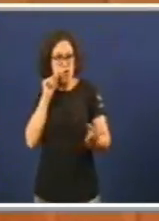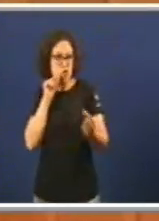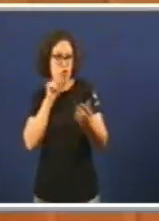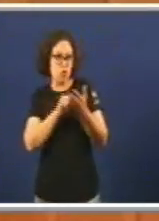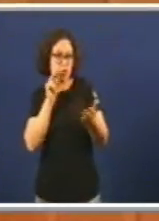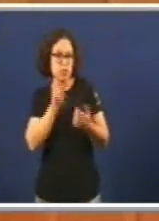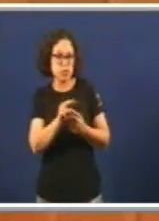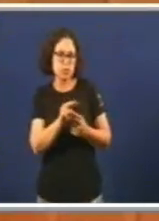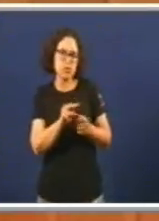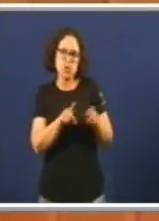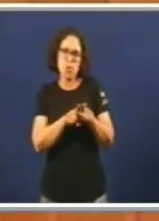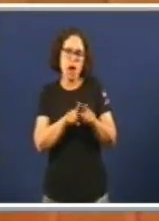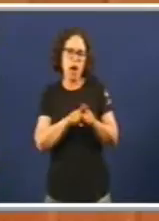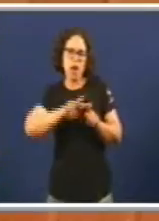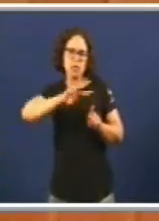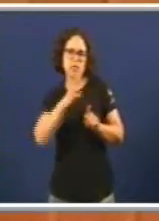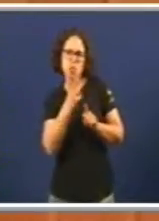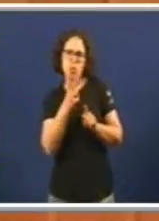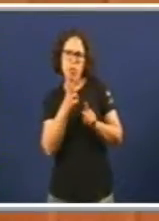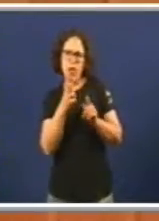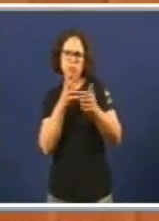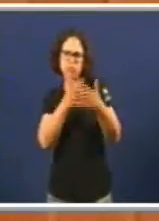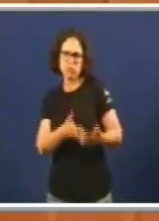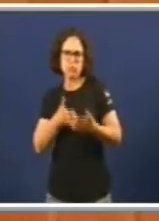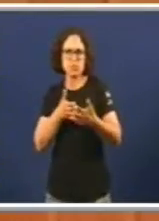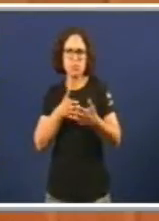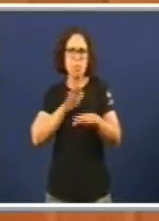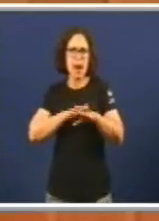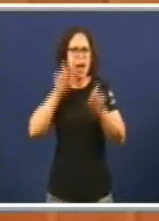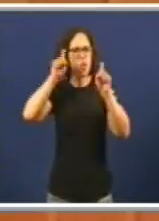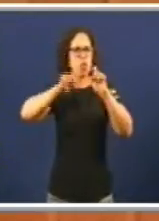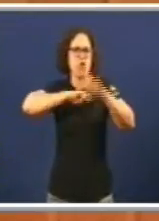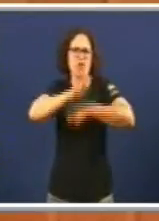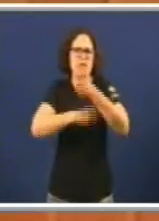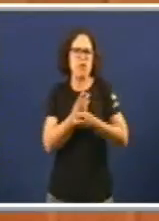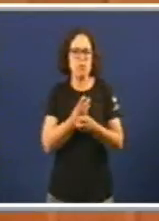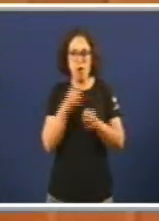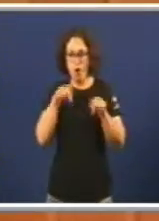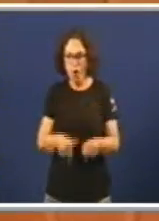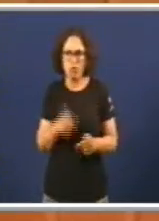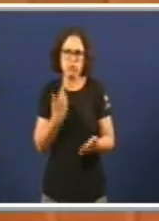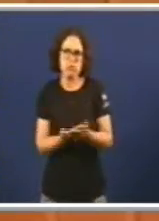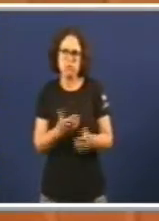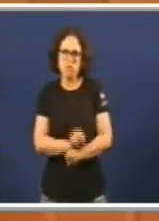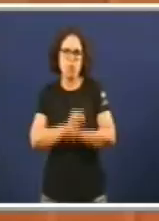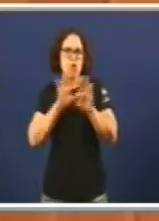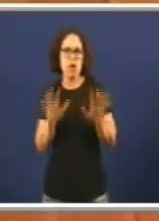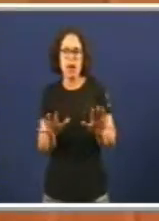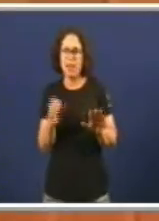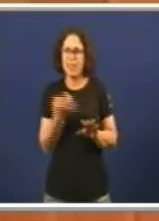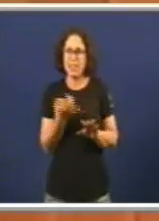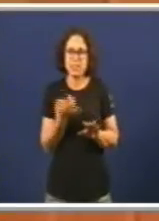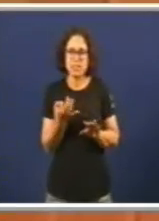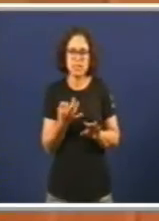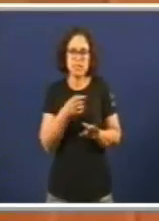segunda ofensiva no marco da súa reconversión educativa. Hoxe xa nos queda ademais moito máis claro que todo isto era